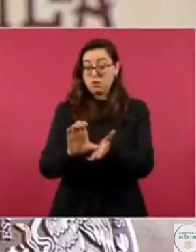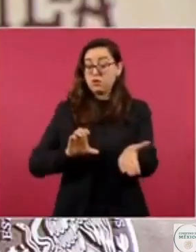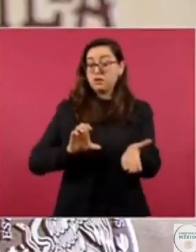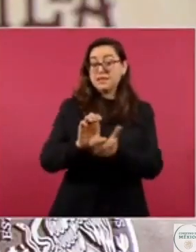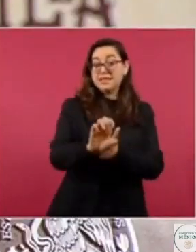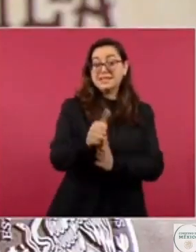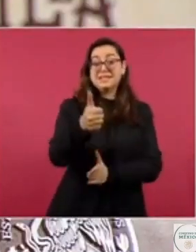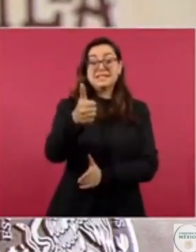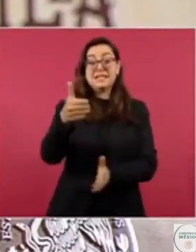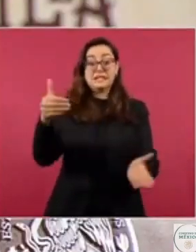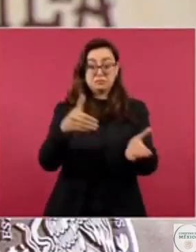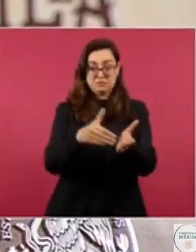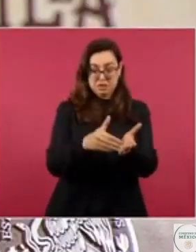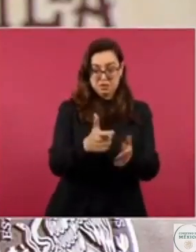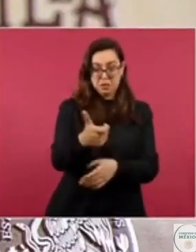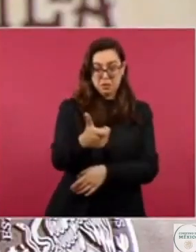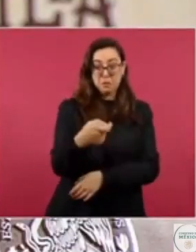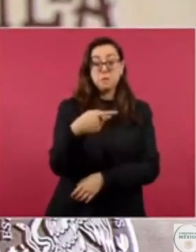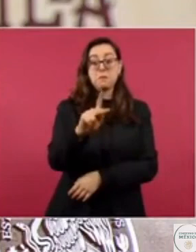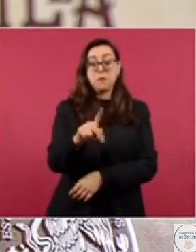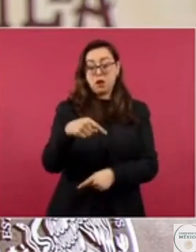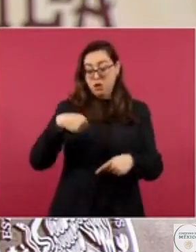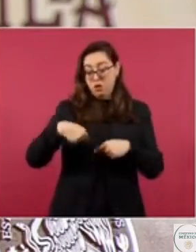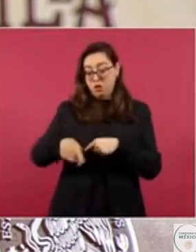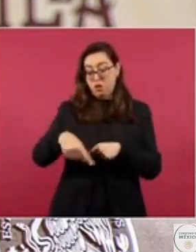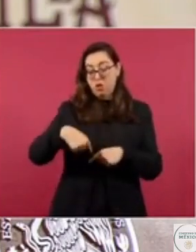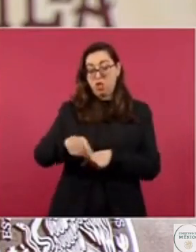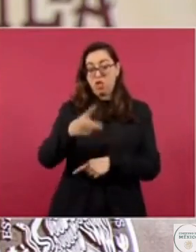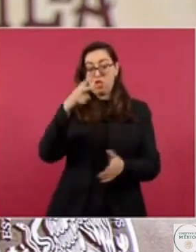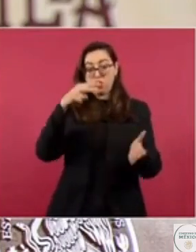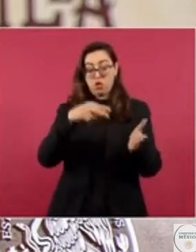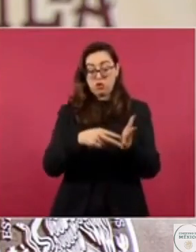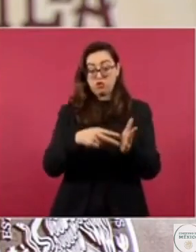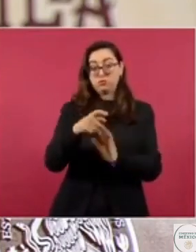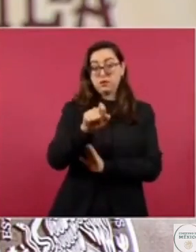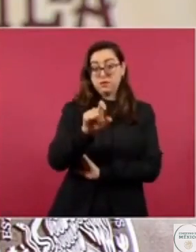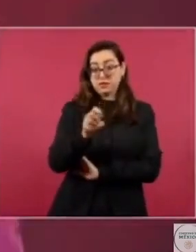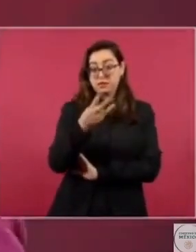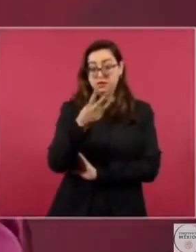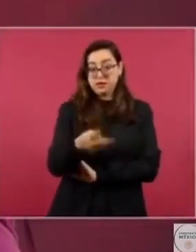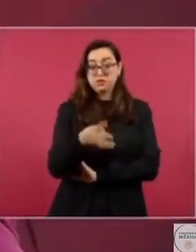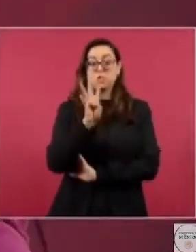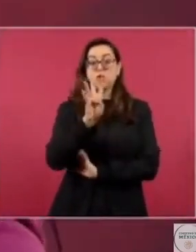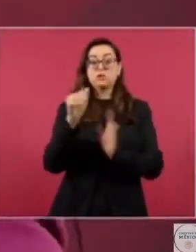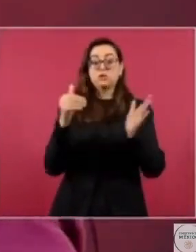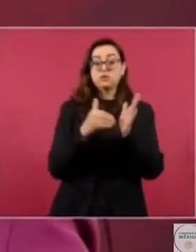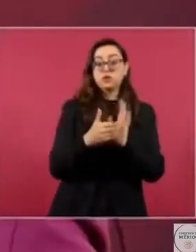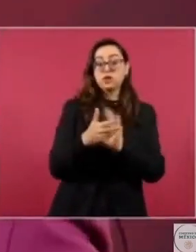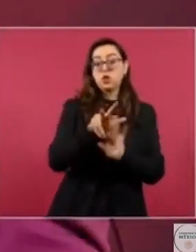es la buena noticia que detiene este aumento de la pensión a cuatro mil 800 pesos bimestrales.